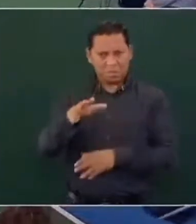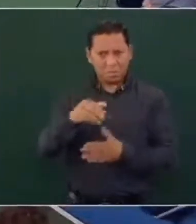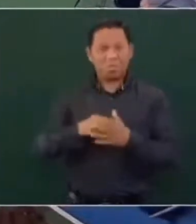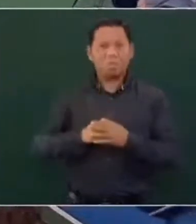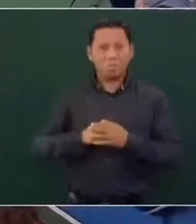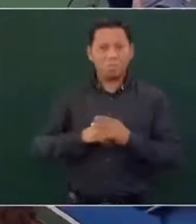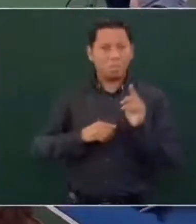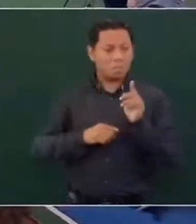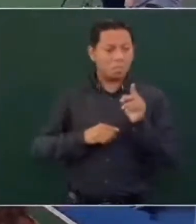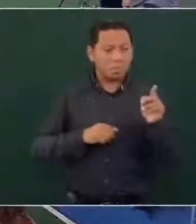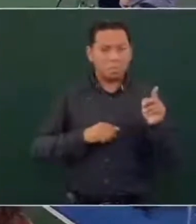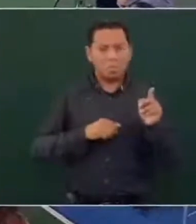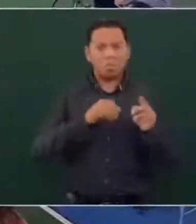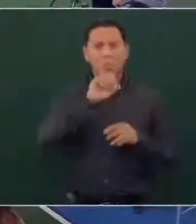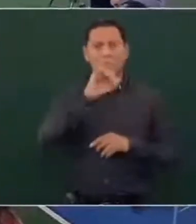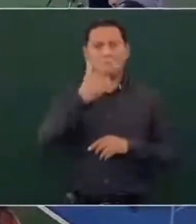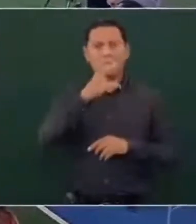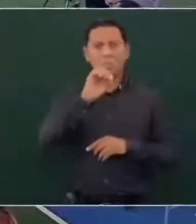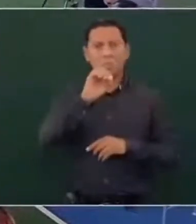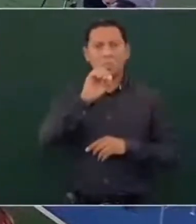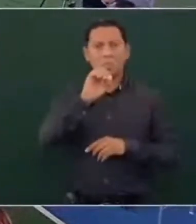Cuando la invasión, en el siglo XVI,